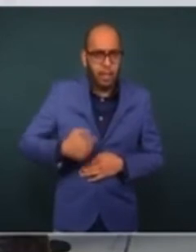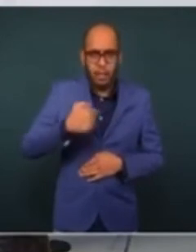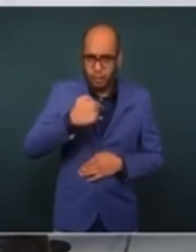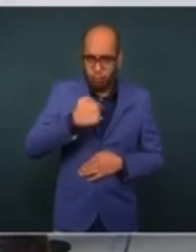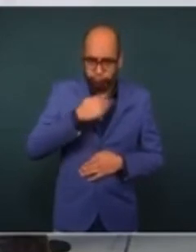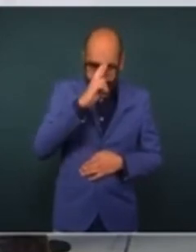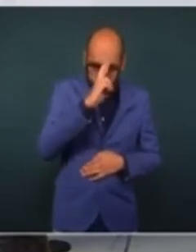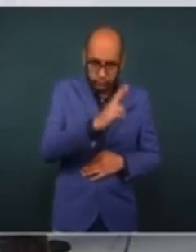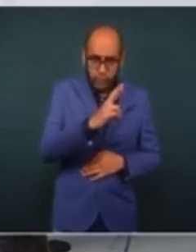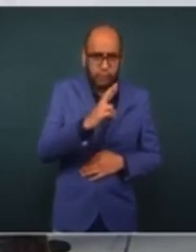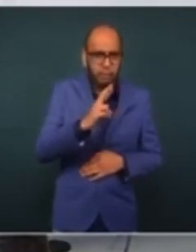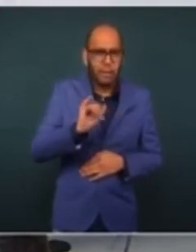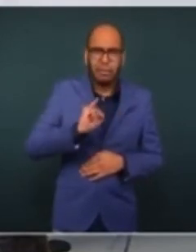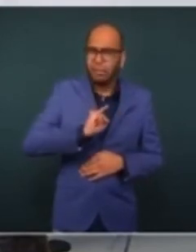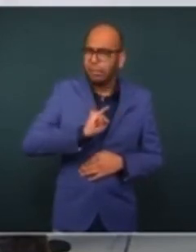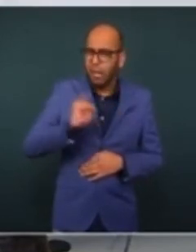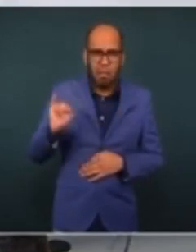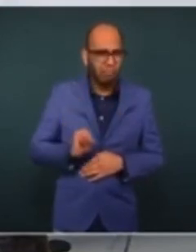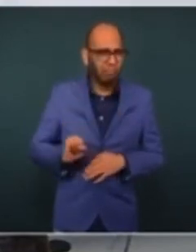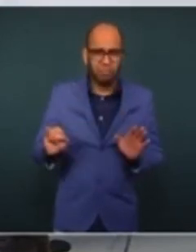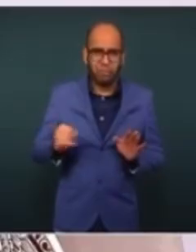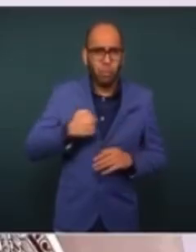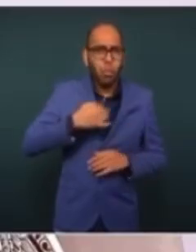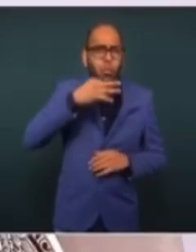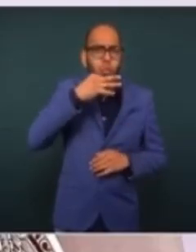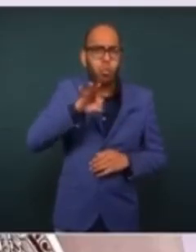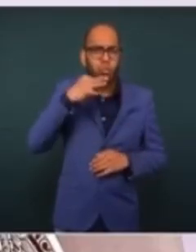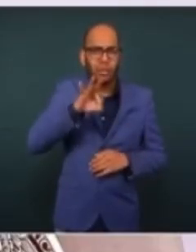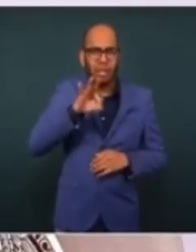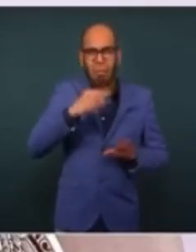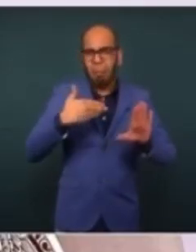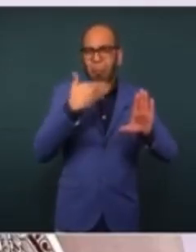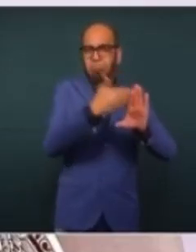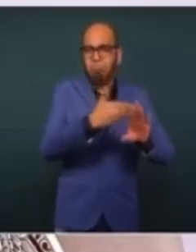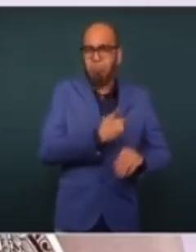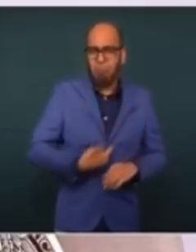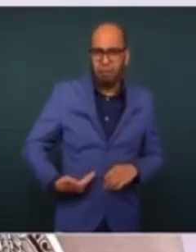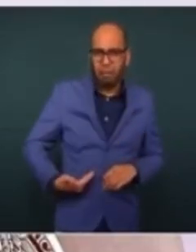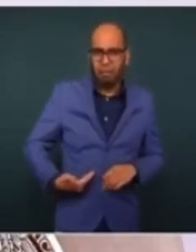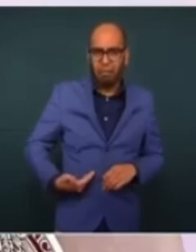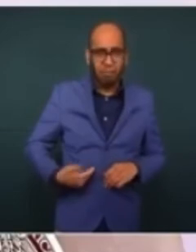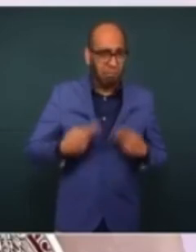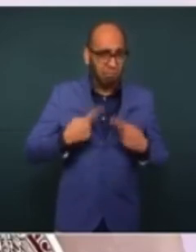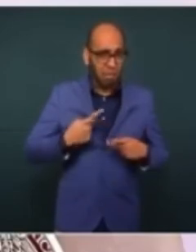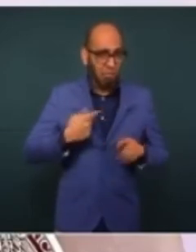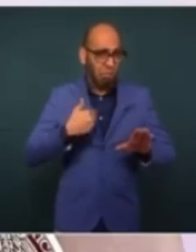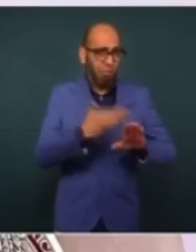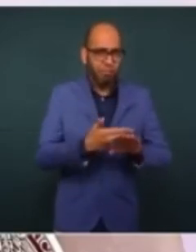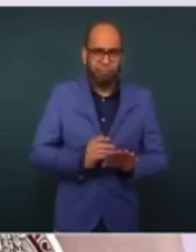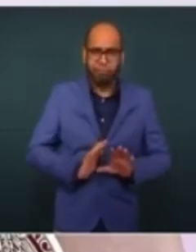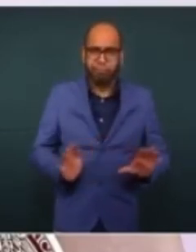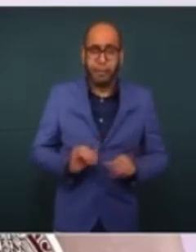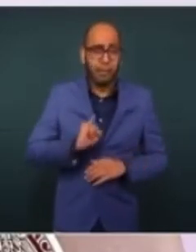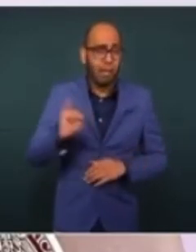lo he sido, nunca seré grosero, desatento como persona y como